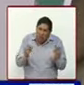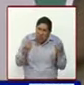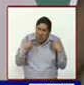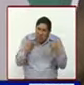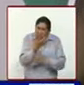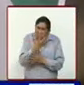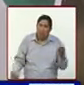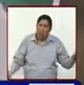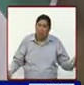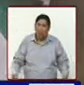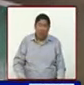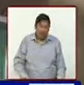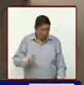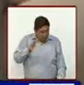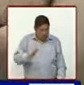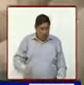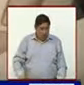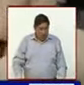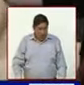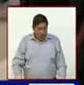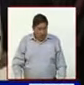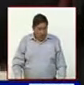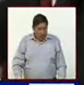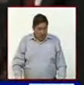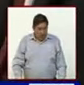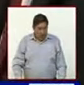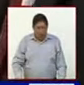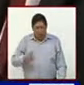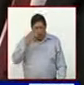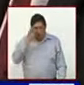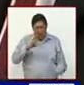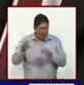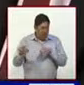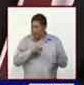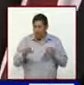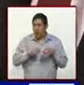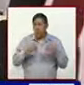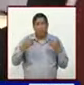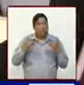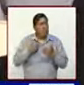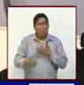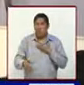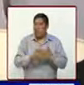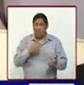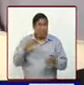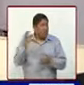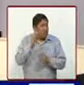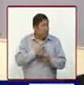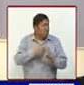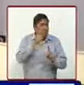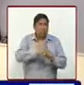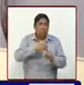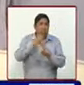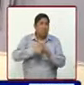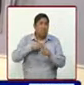tiene. Mire, no sé cómo lo hago, pero consigo todos los